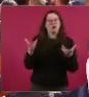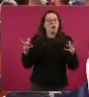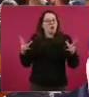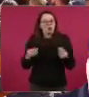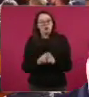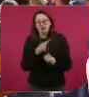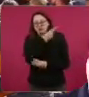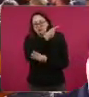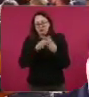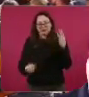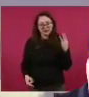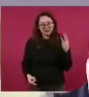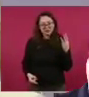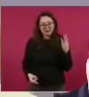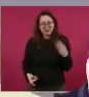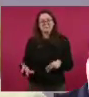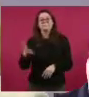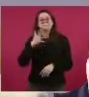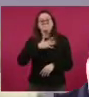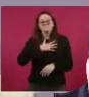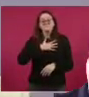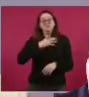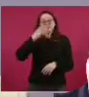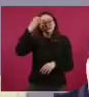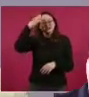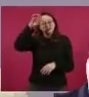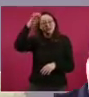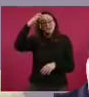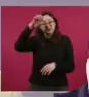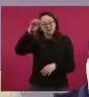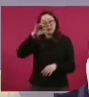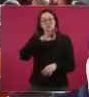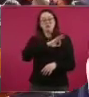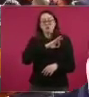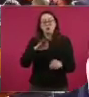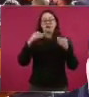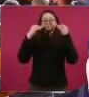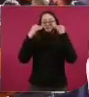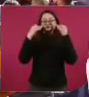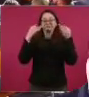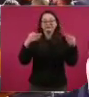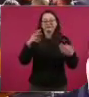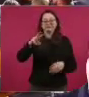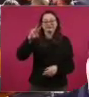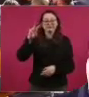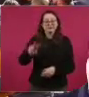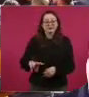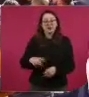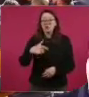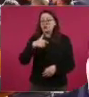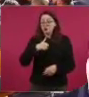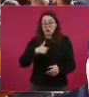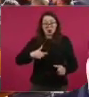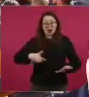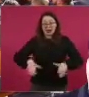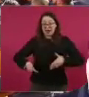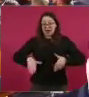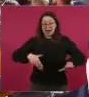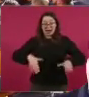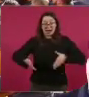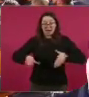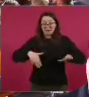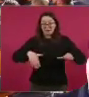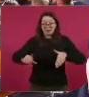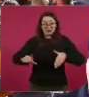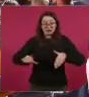lo personal, por la experiencia que llevamos aquí, lo puedo confirmar. Yo si no camino, me voy a aventar de por allá